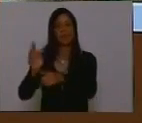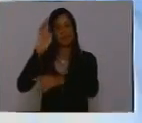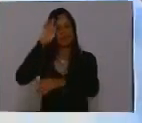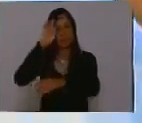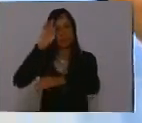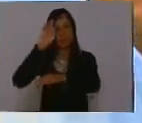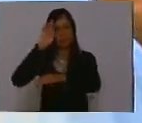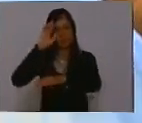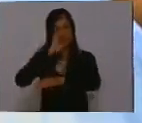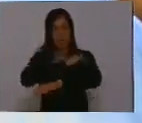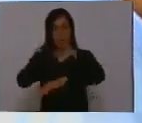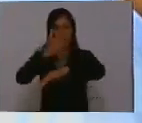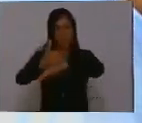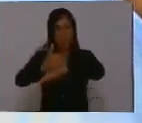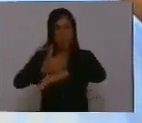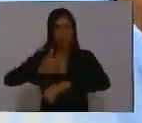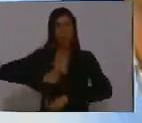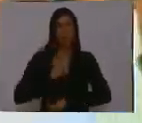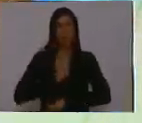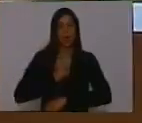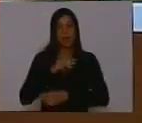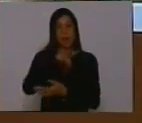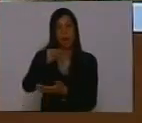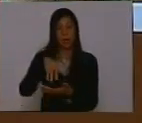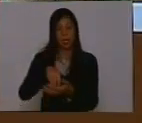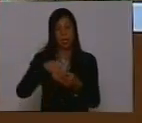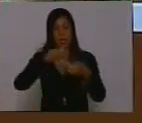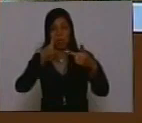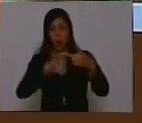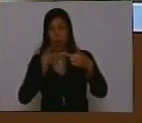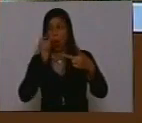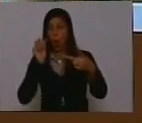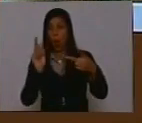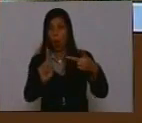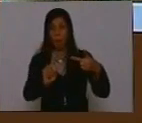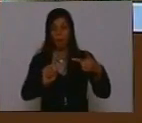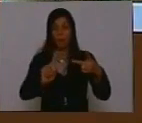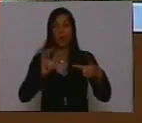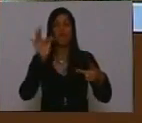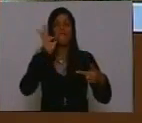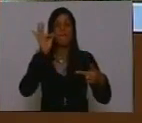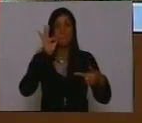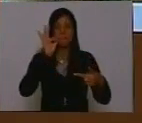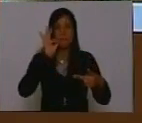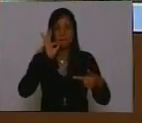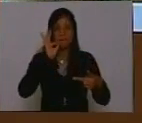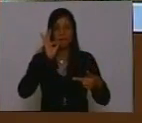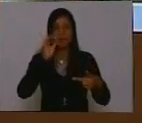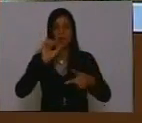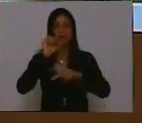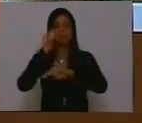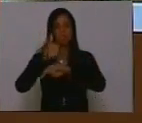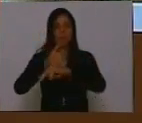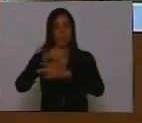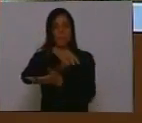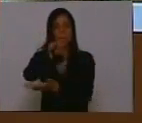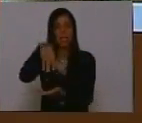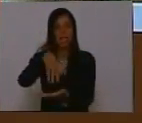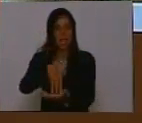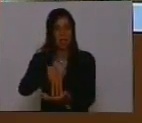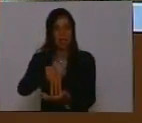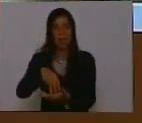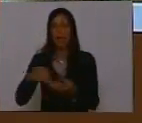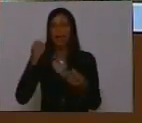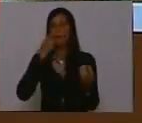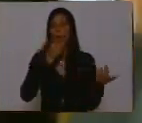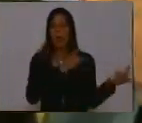Miranda, y al doctor Omar Alcalá, fiscal superior del Estado Bolivariano de Miranda. Bienvenidos